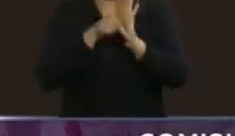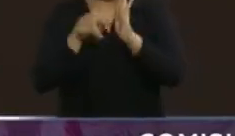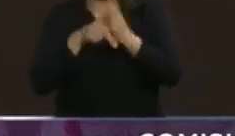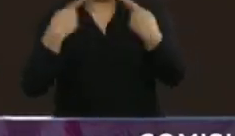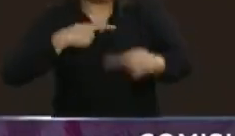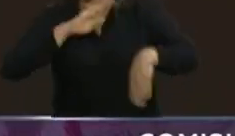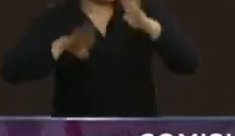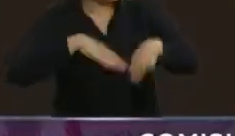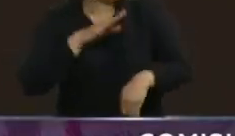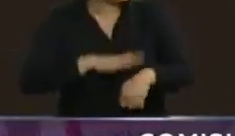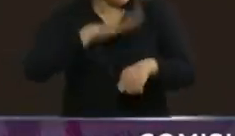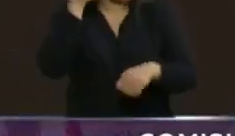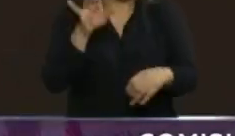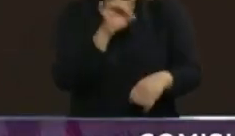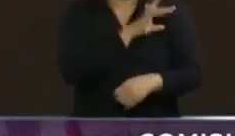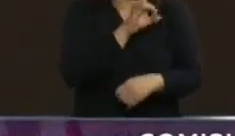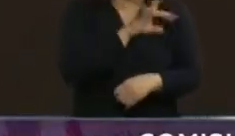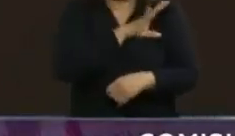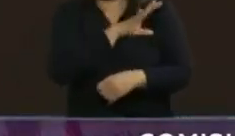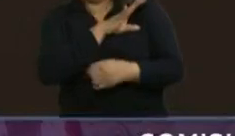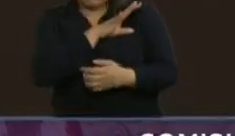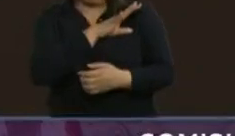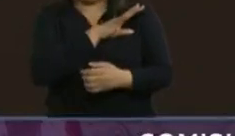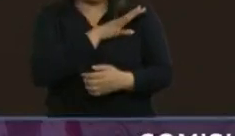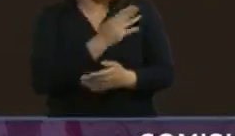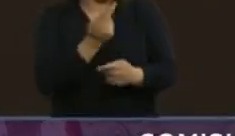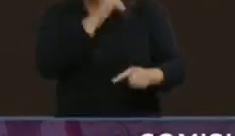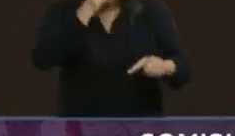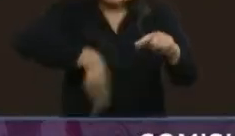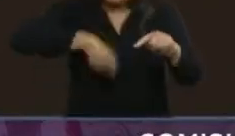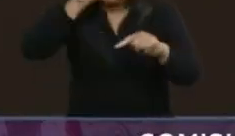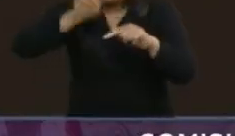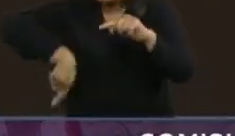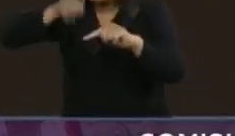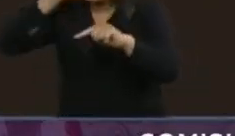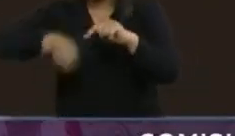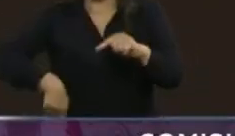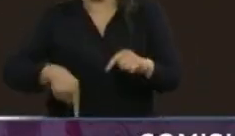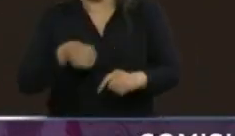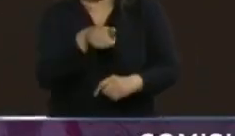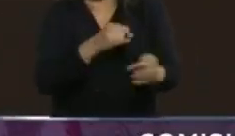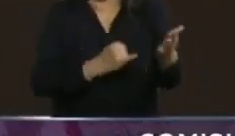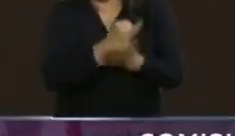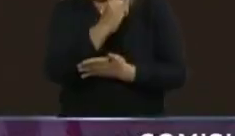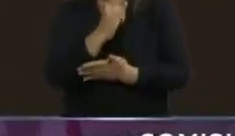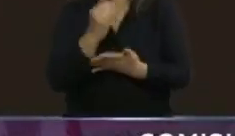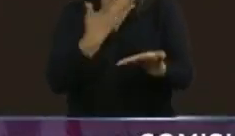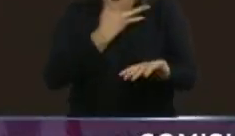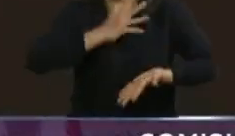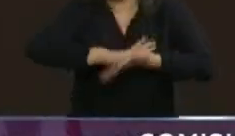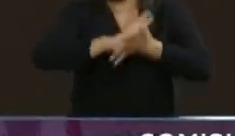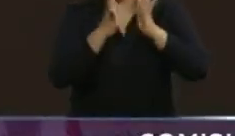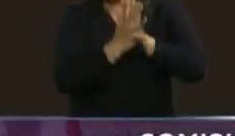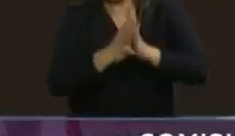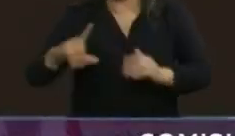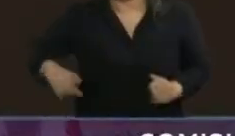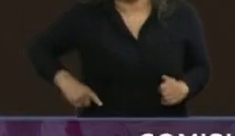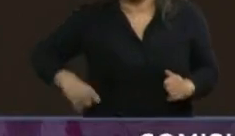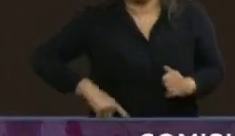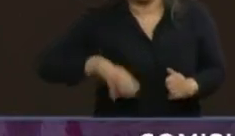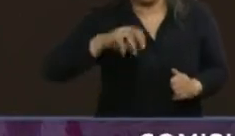más. Se debe devolverle el miedo a los criminales en este país porque hay un pacto tácito del crimen con los gobiernos de